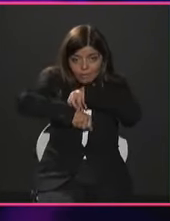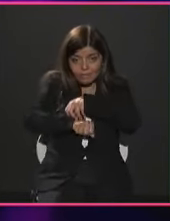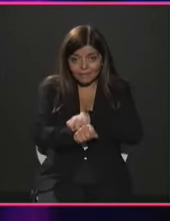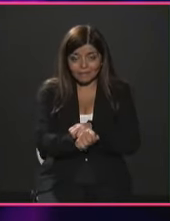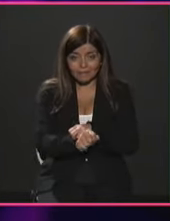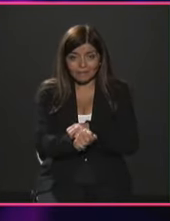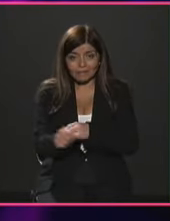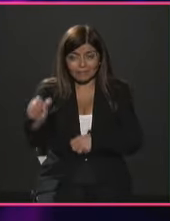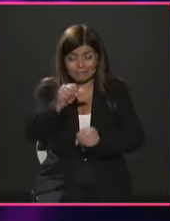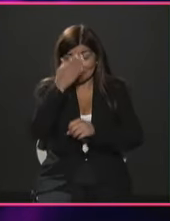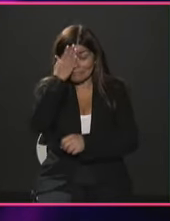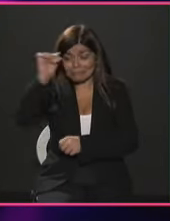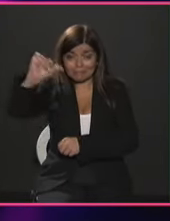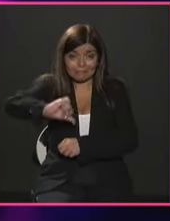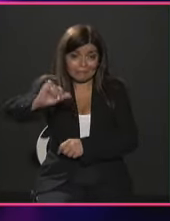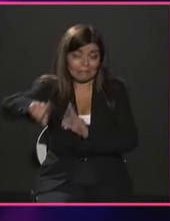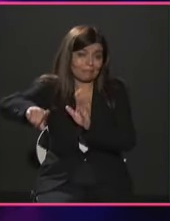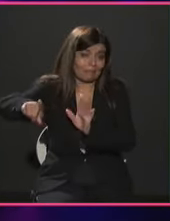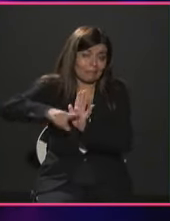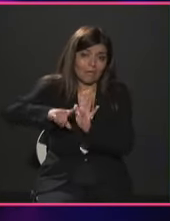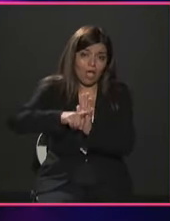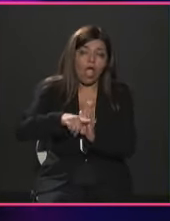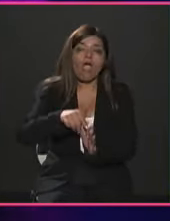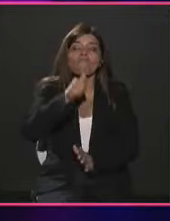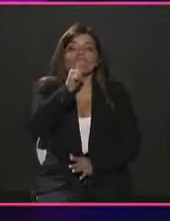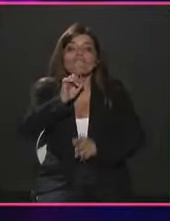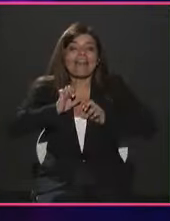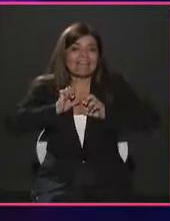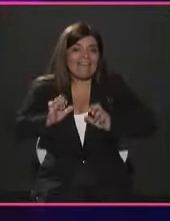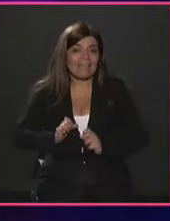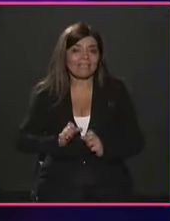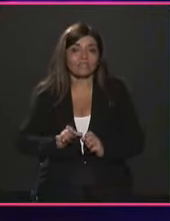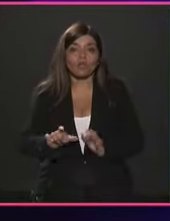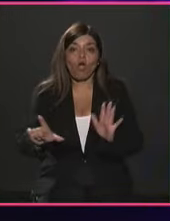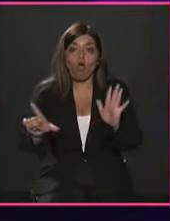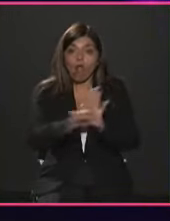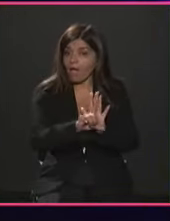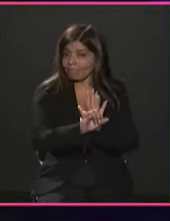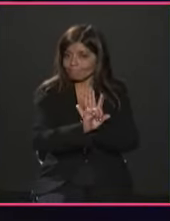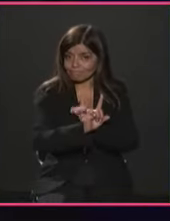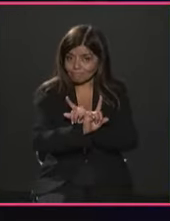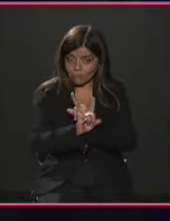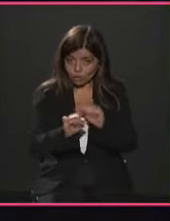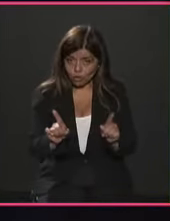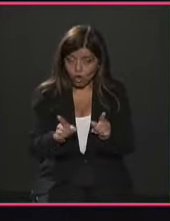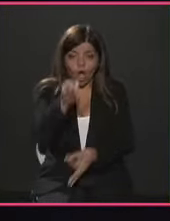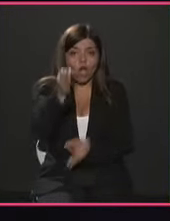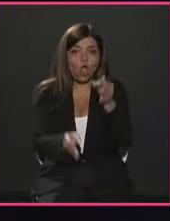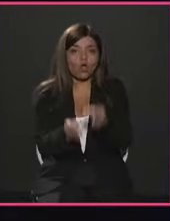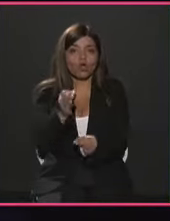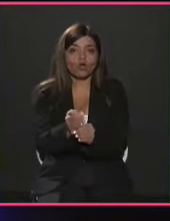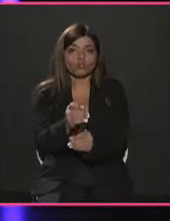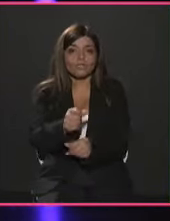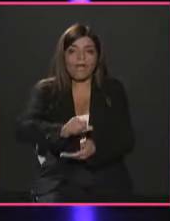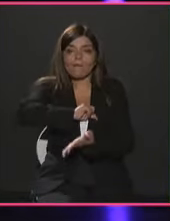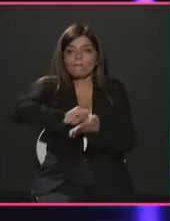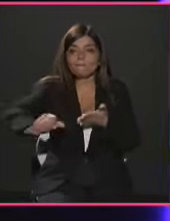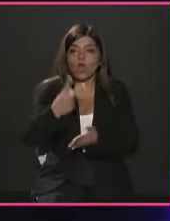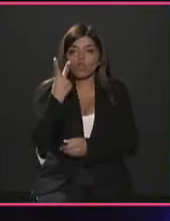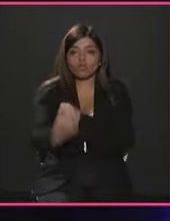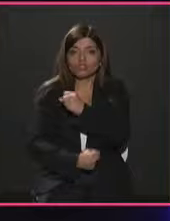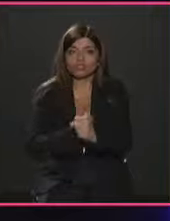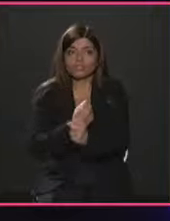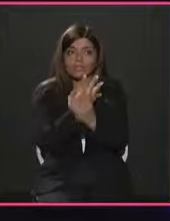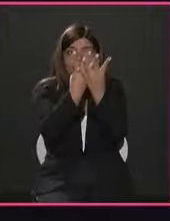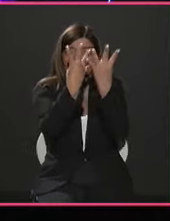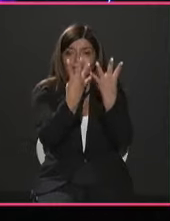fue horrible fue poco ético fue ilegal la corte la lo condenó a 2 años de prisión